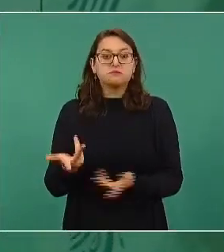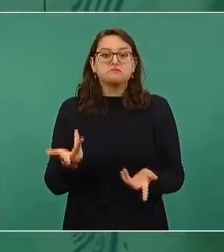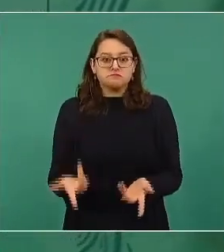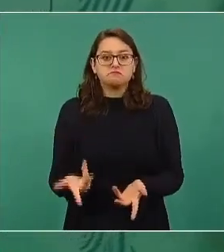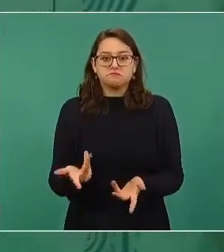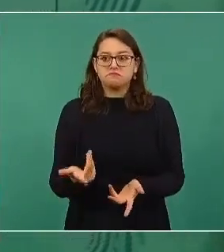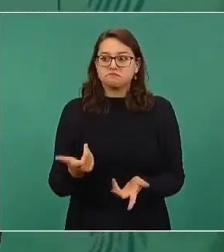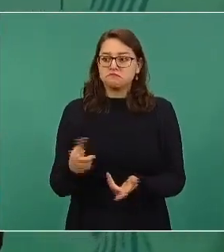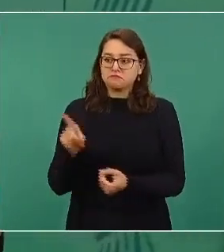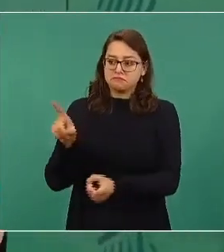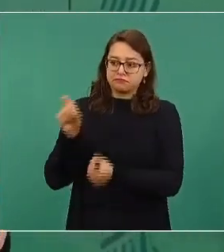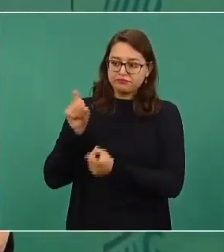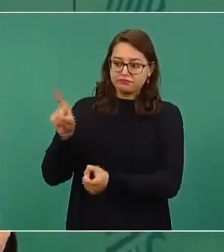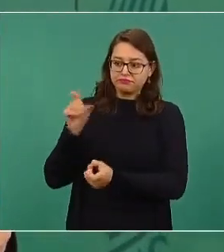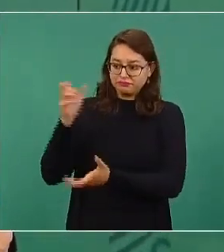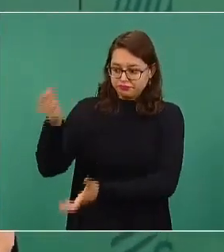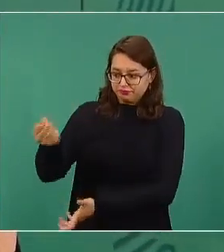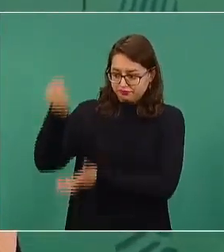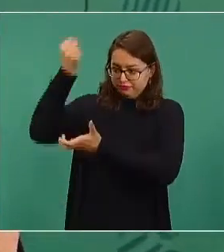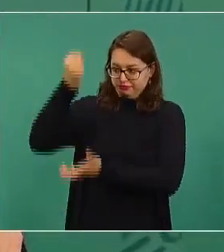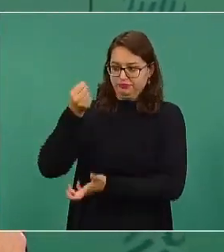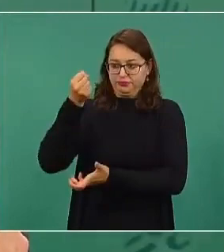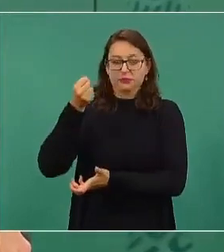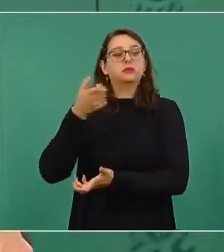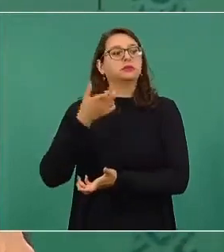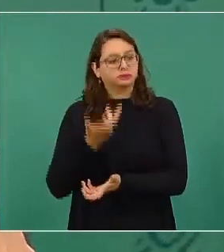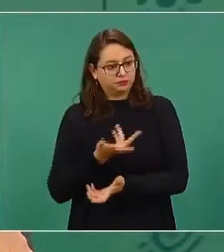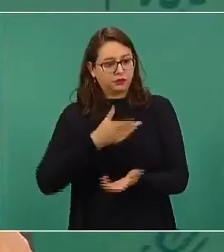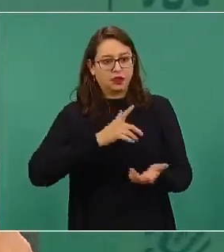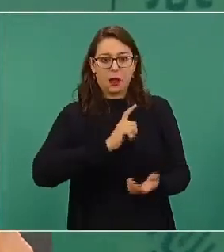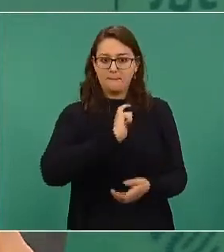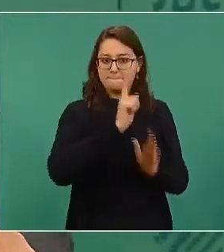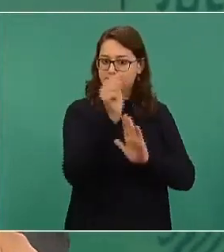que es un apoyo solidario